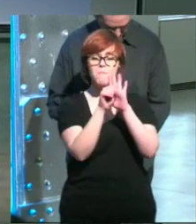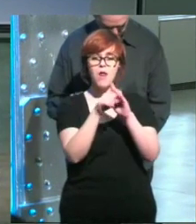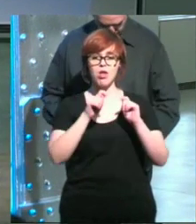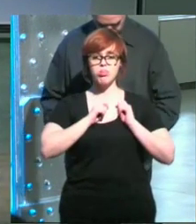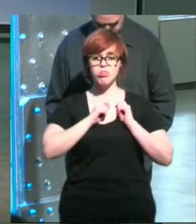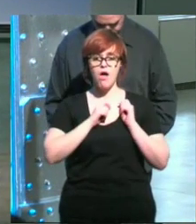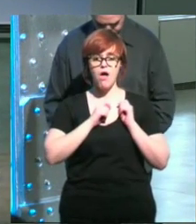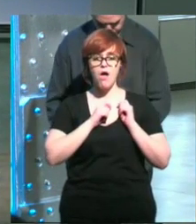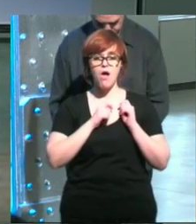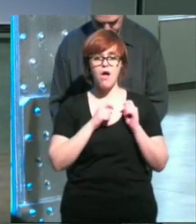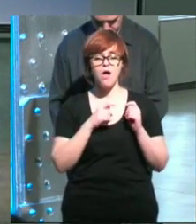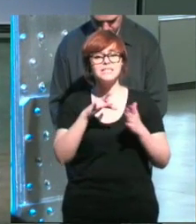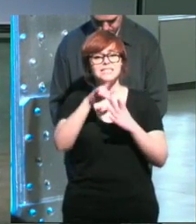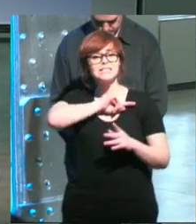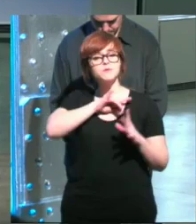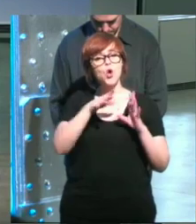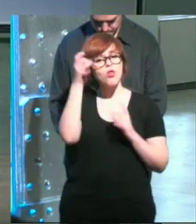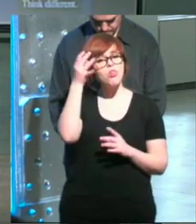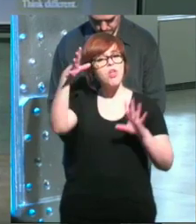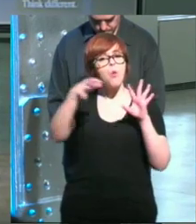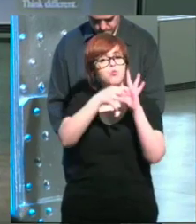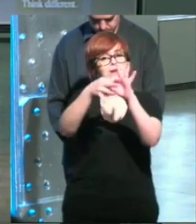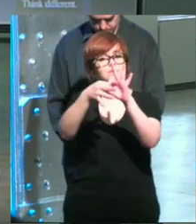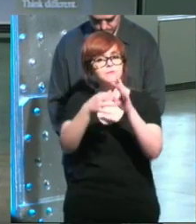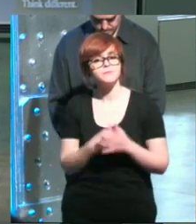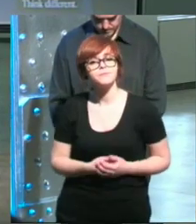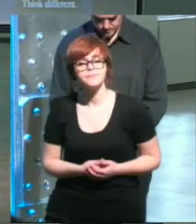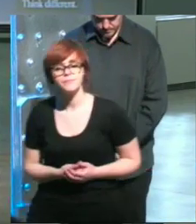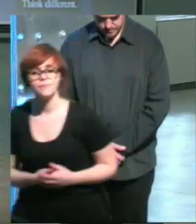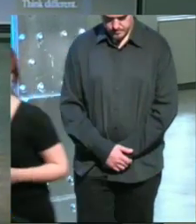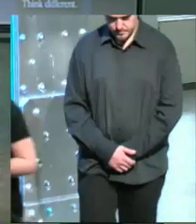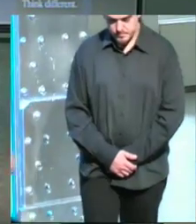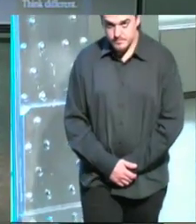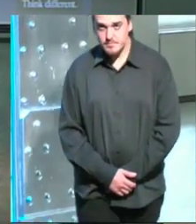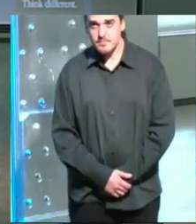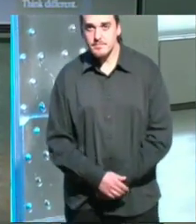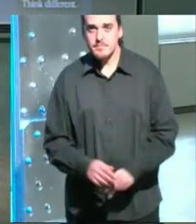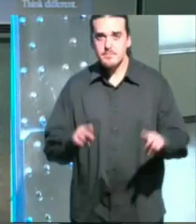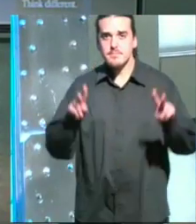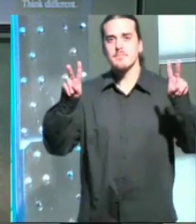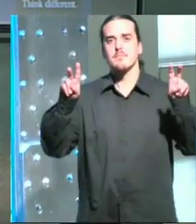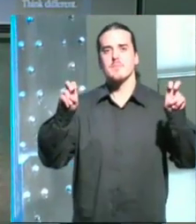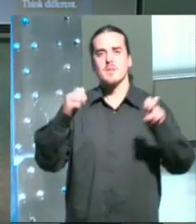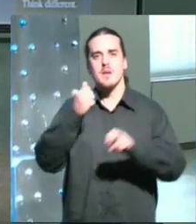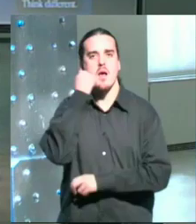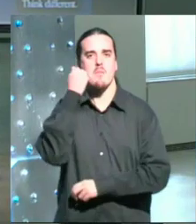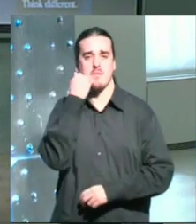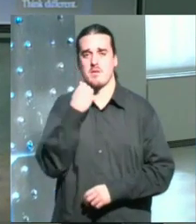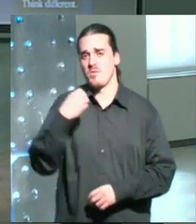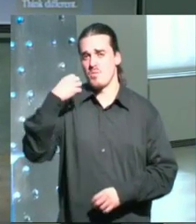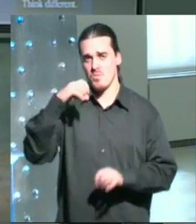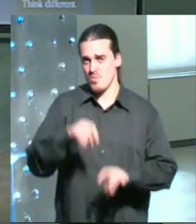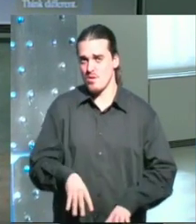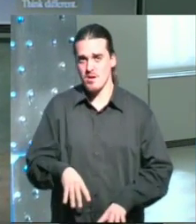de unirte a una idea y a un sentimiento. El caso de Apple es otro ejemplo, creo que claro, un claro ejemplo de lo